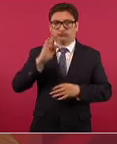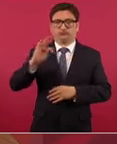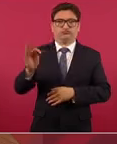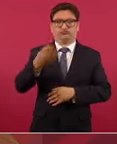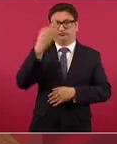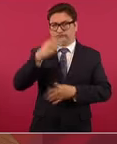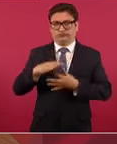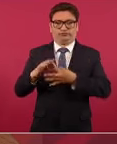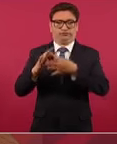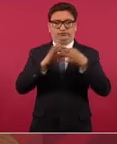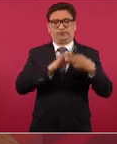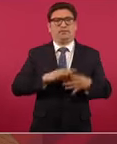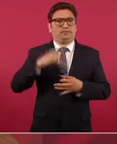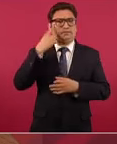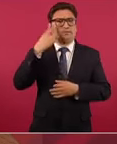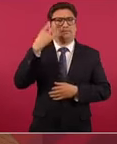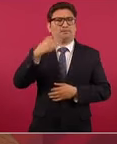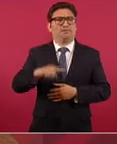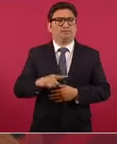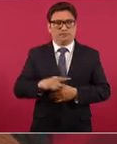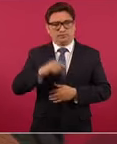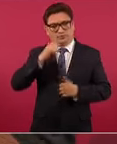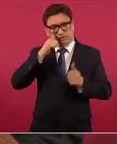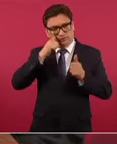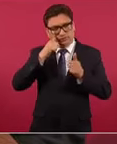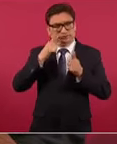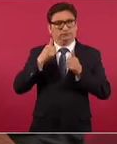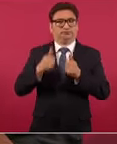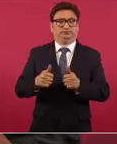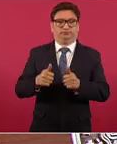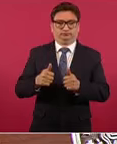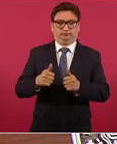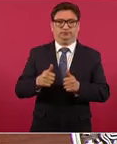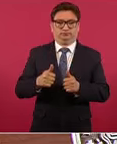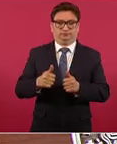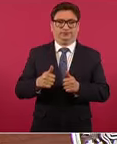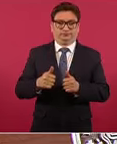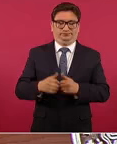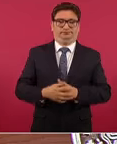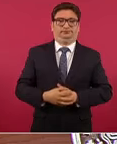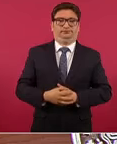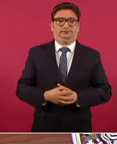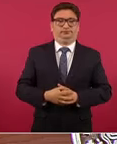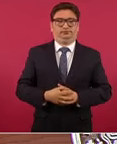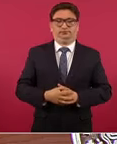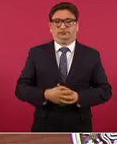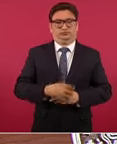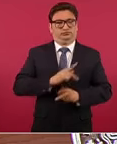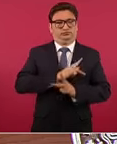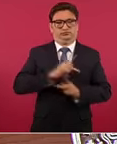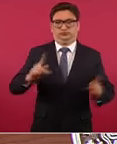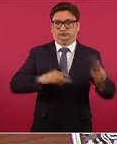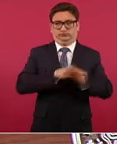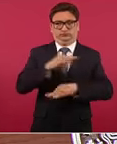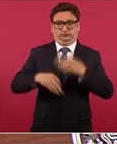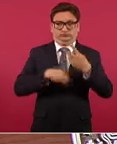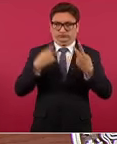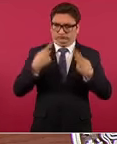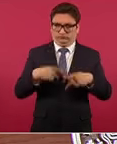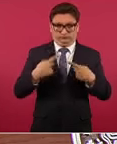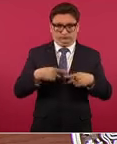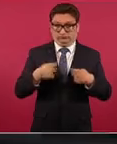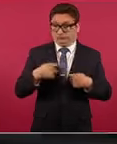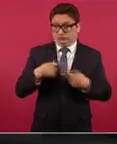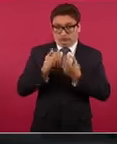para que hay atención a toda la población que no tiene seguridad